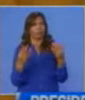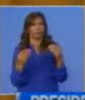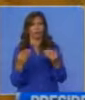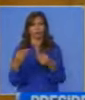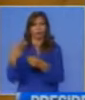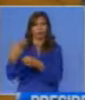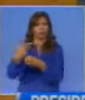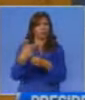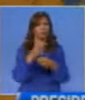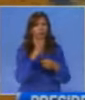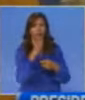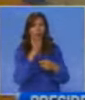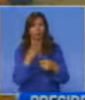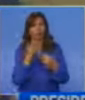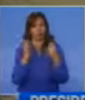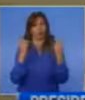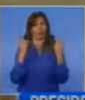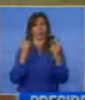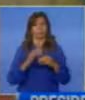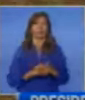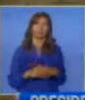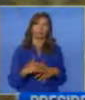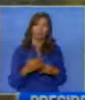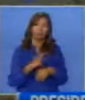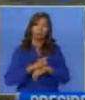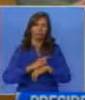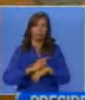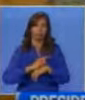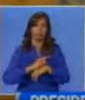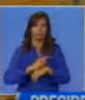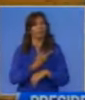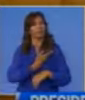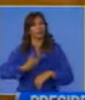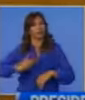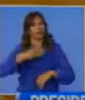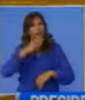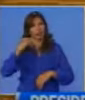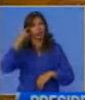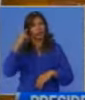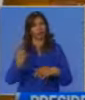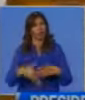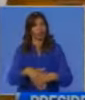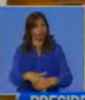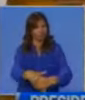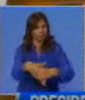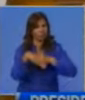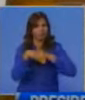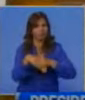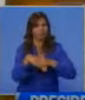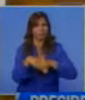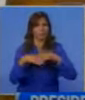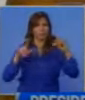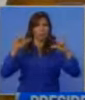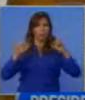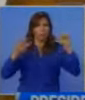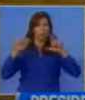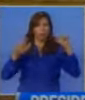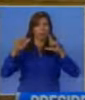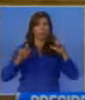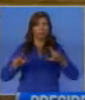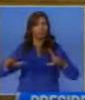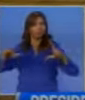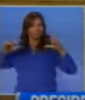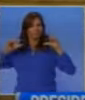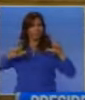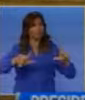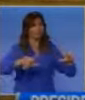esperaba. Unos segundos después llegó el presidente Correa. Un apretón de manos y los flashes. Exactamente